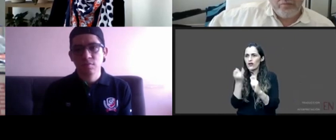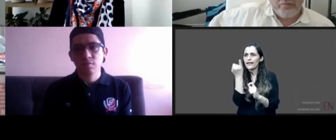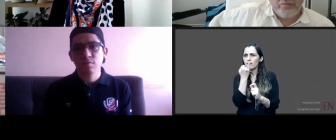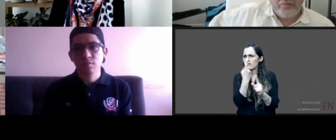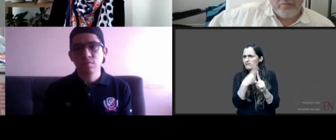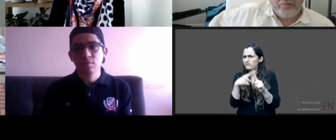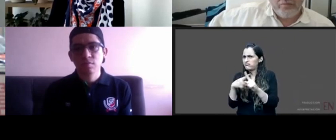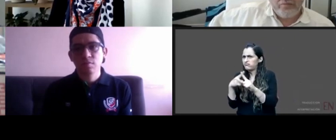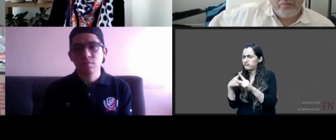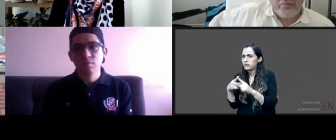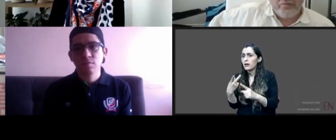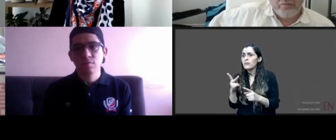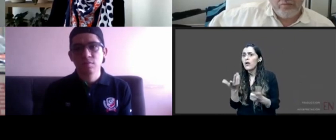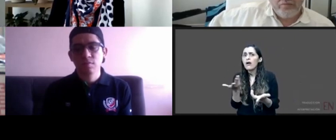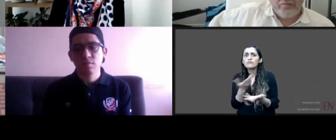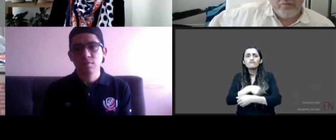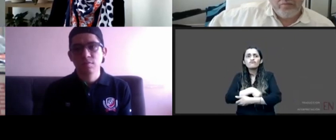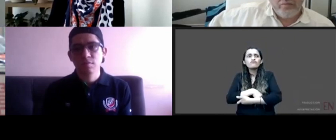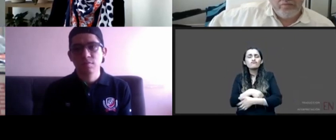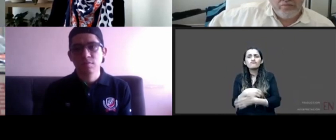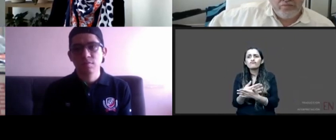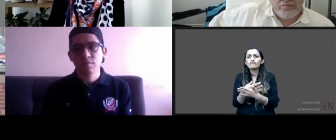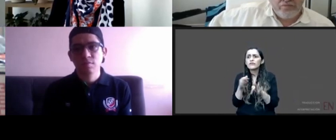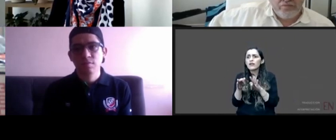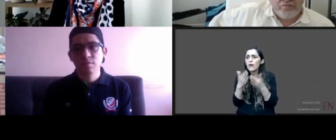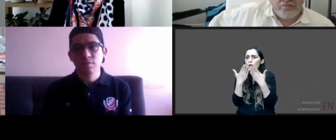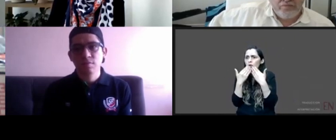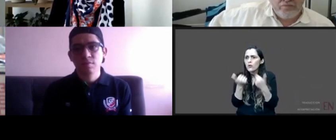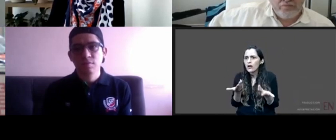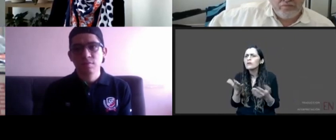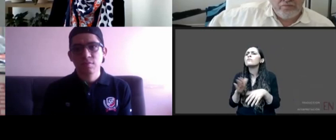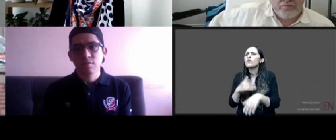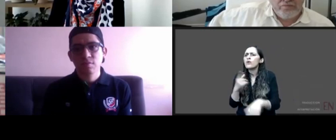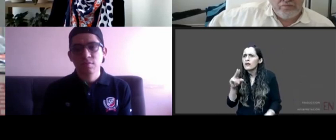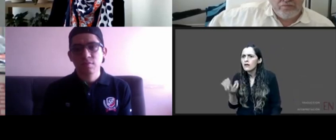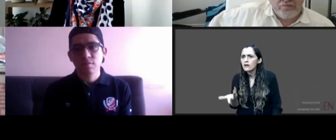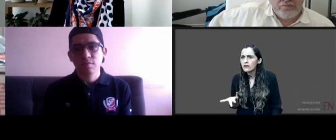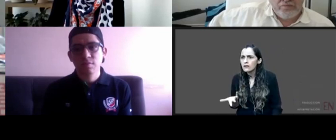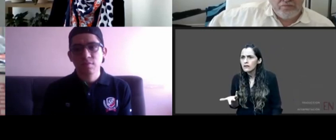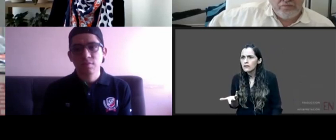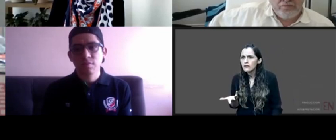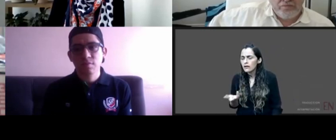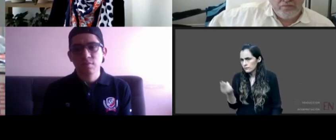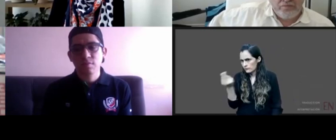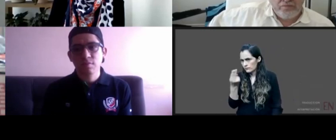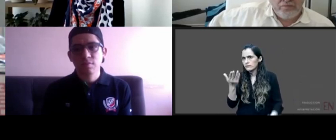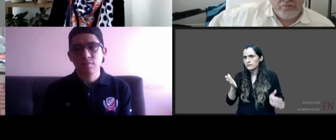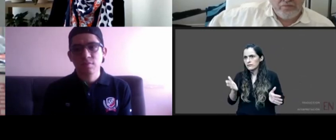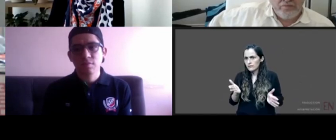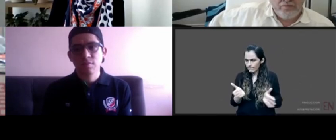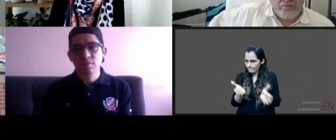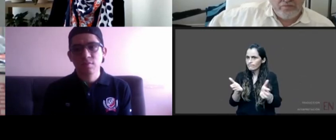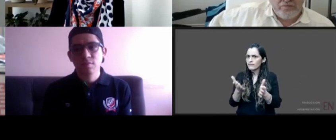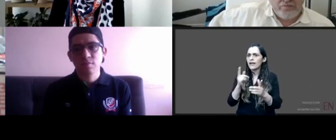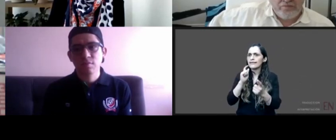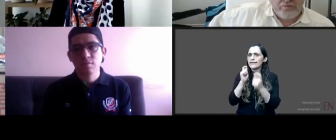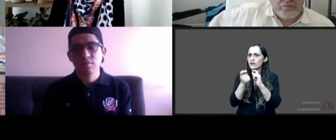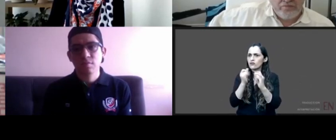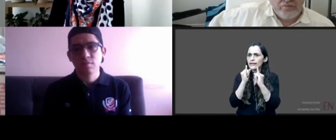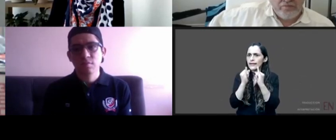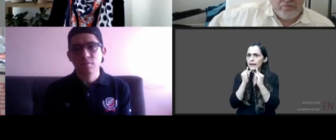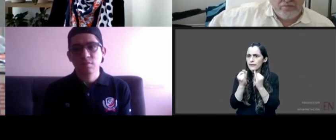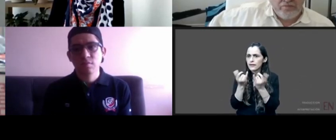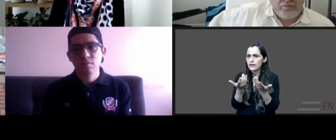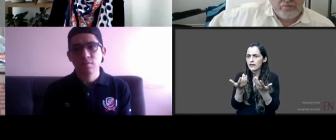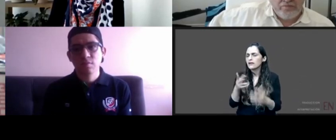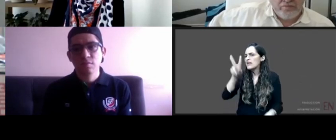no tenemos trabajo. Yo creo que sería muy importante porque existe la inequidad social